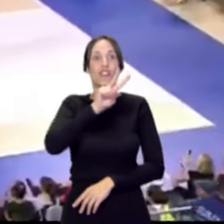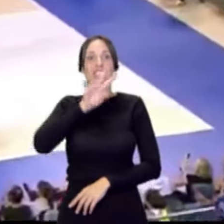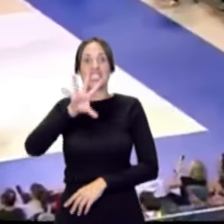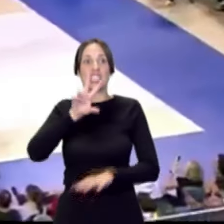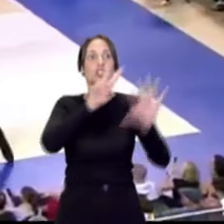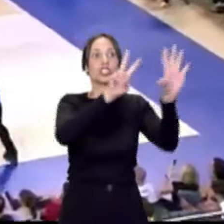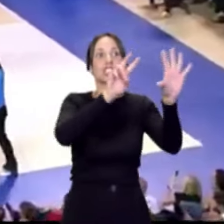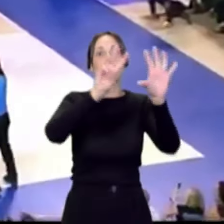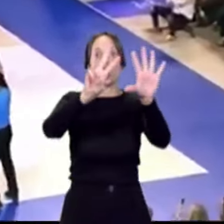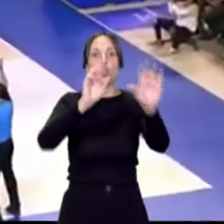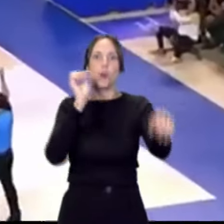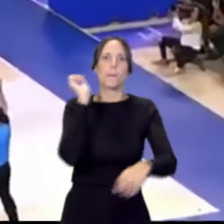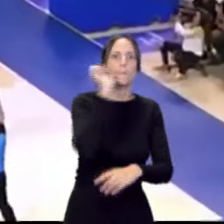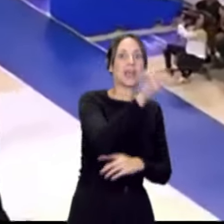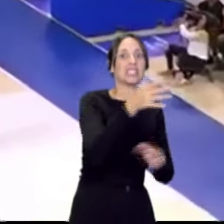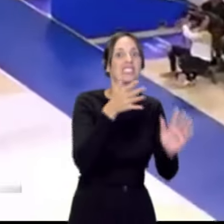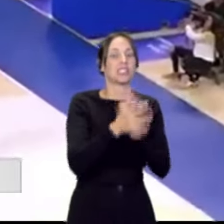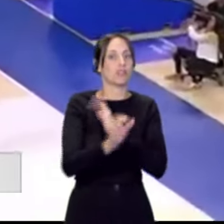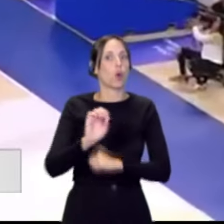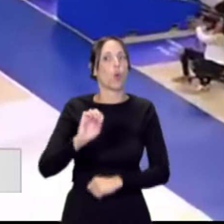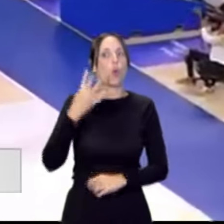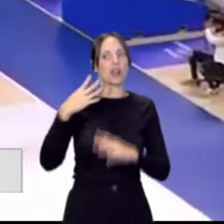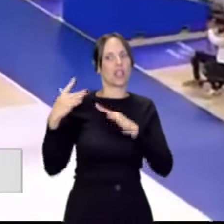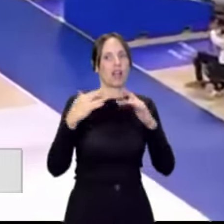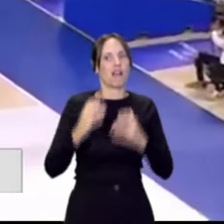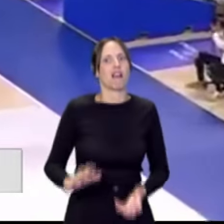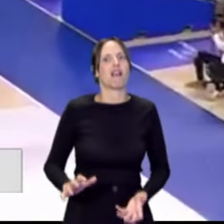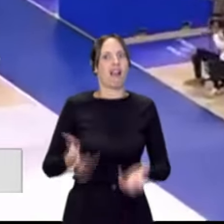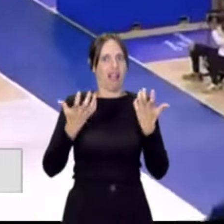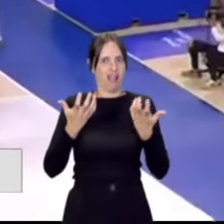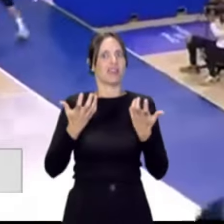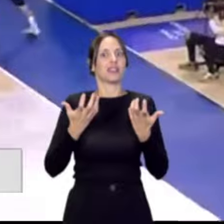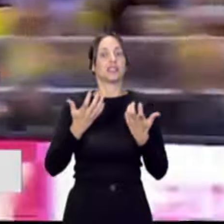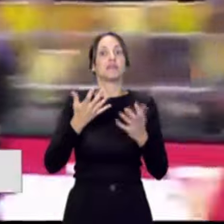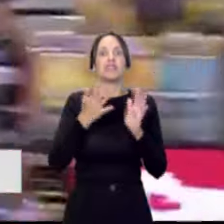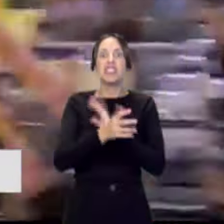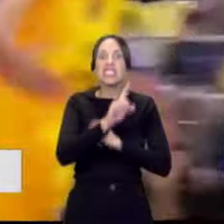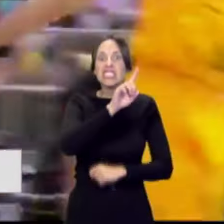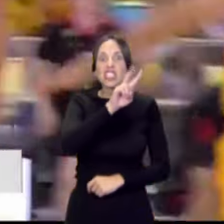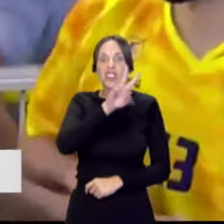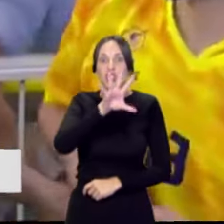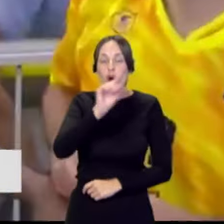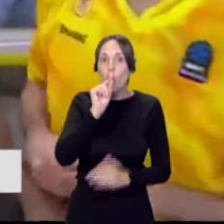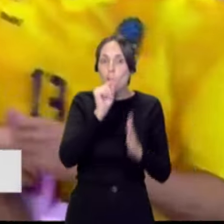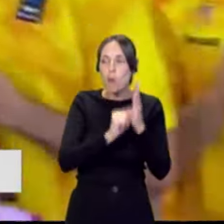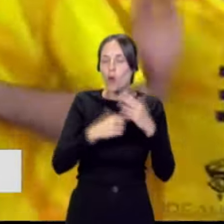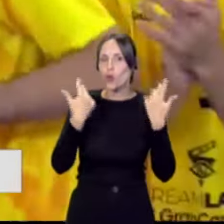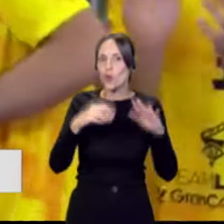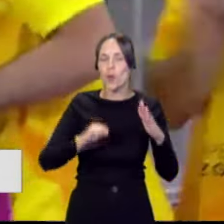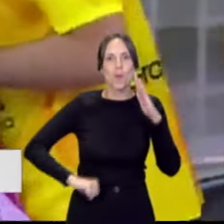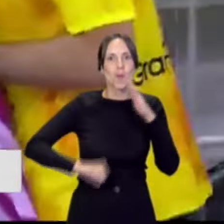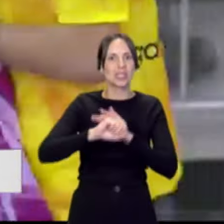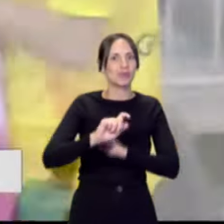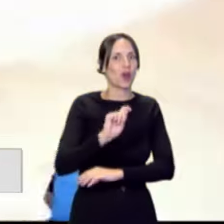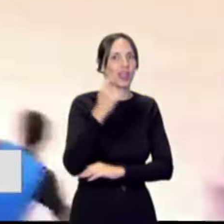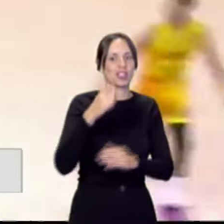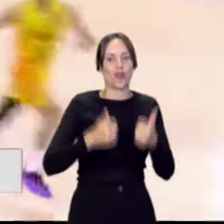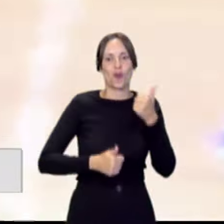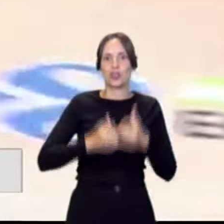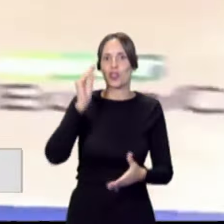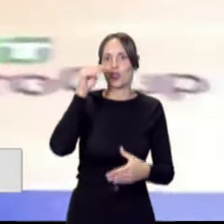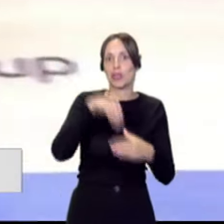125-78, en la cuarta victoria del conjunto claretiano, que dejó estos dígitos, 125 puntos, como decimos, récord de la competición